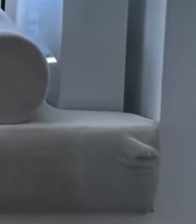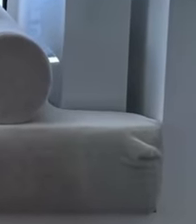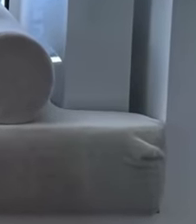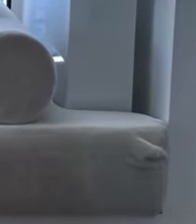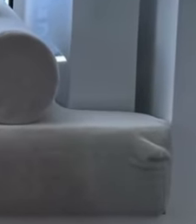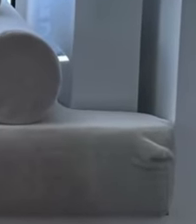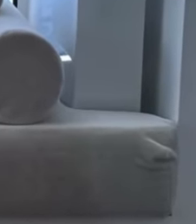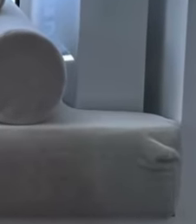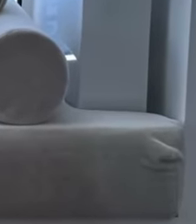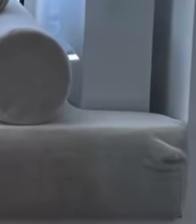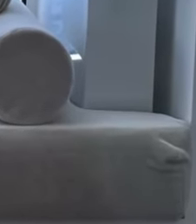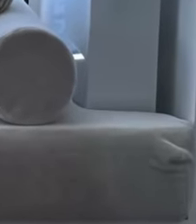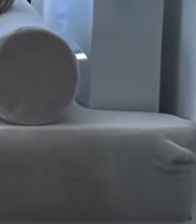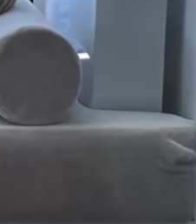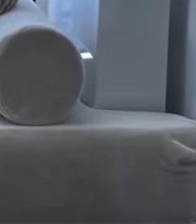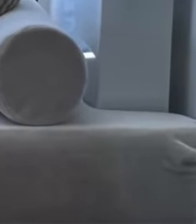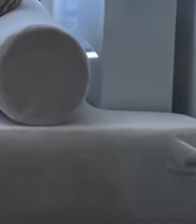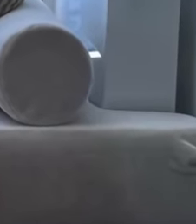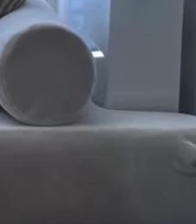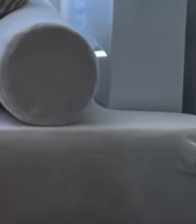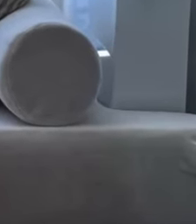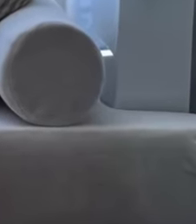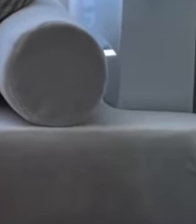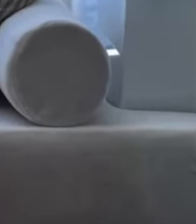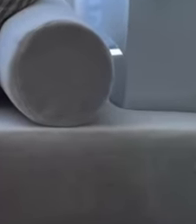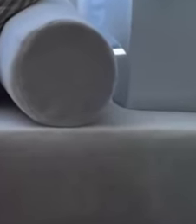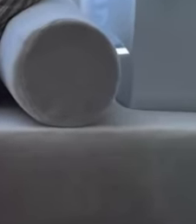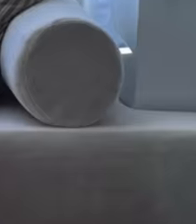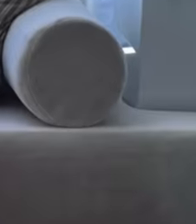Pliego logre su objetivo.